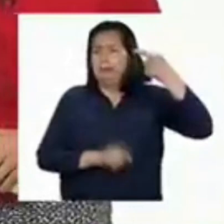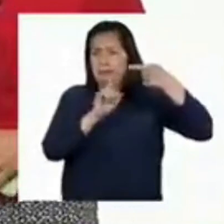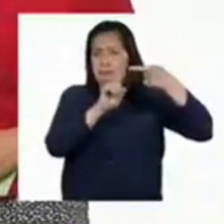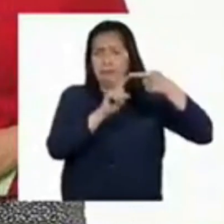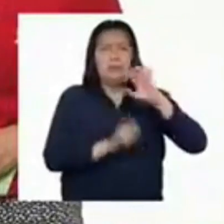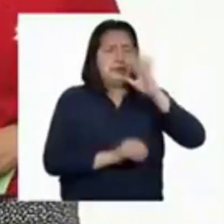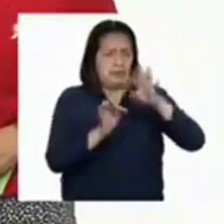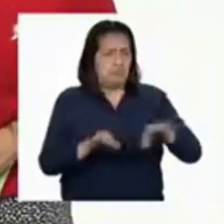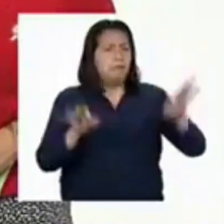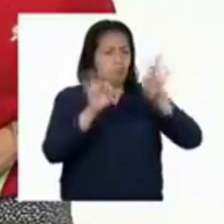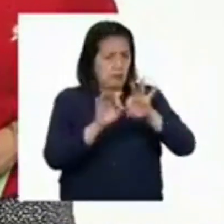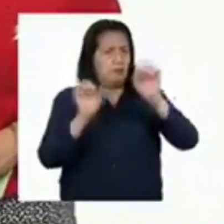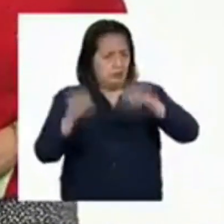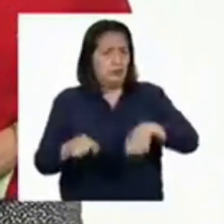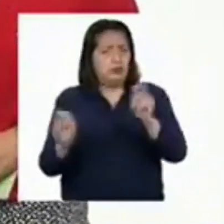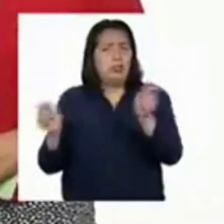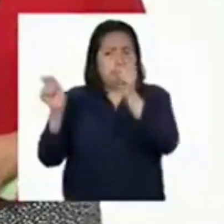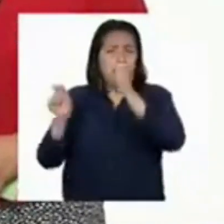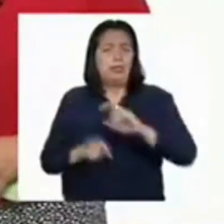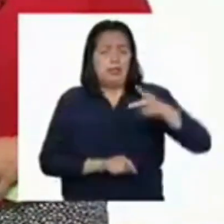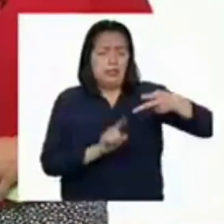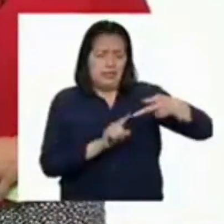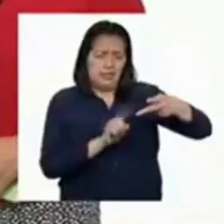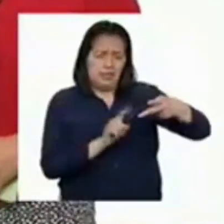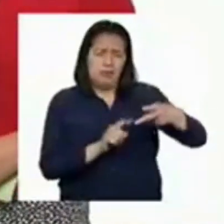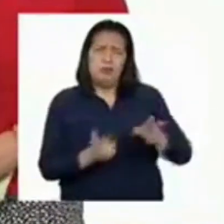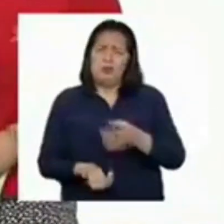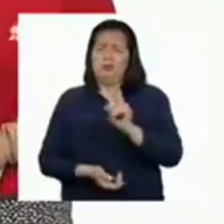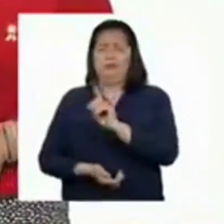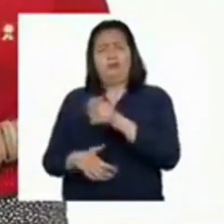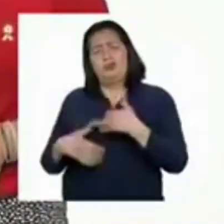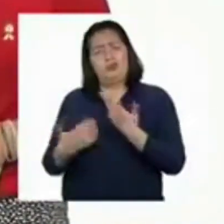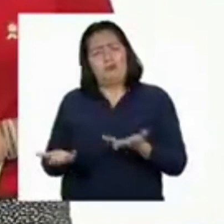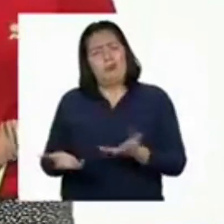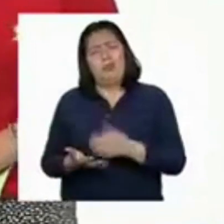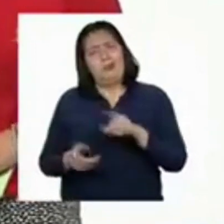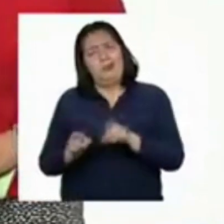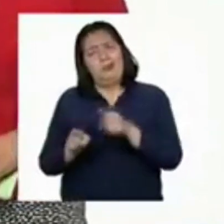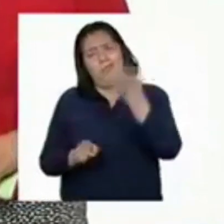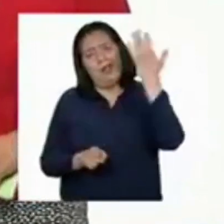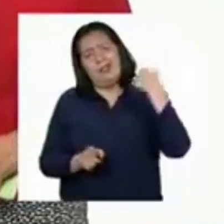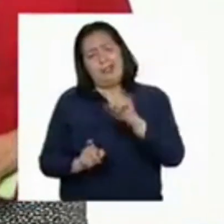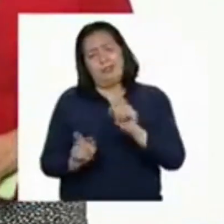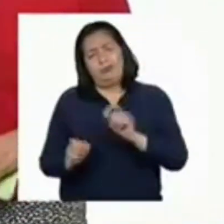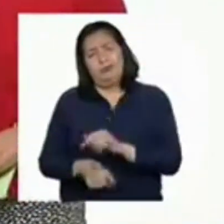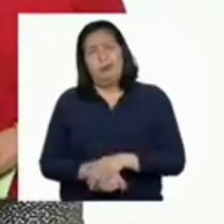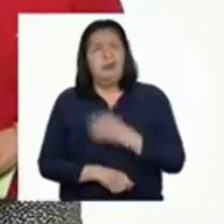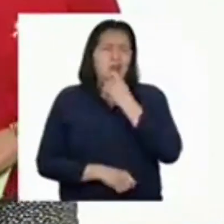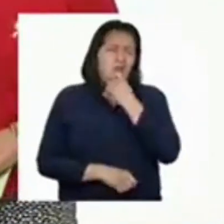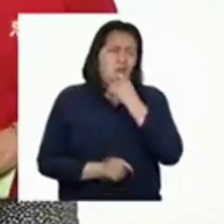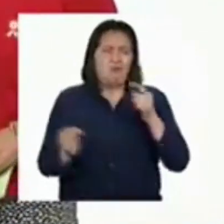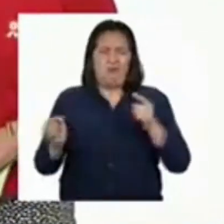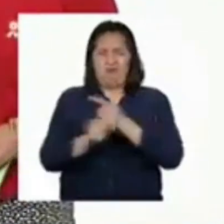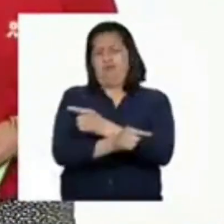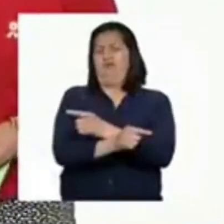que es importante para nosotros celebrar. Y la segunda nos dice que no podemos hacerlo como estamos acostumbrados. Como que se